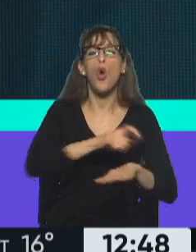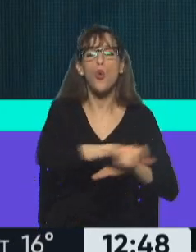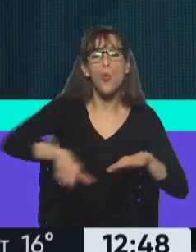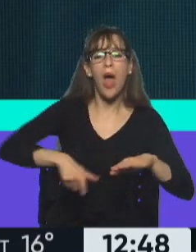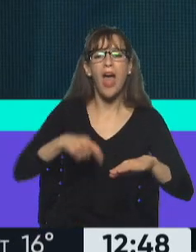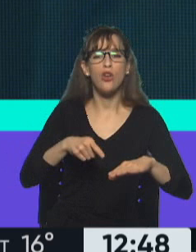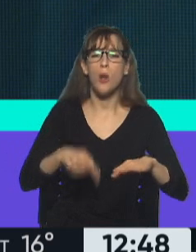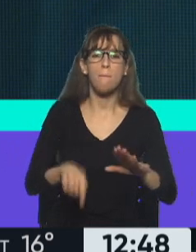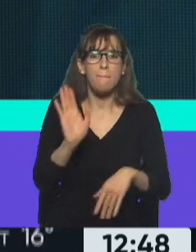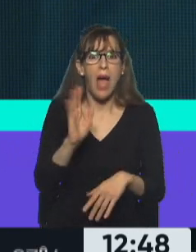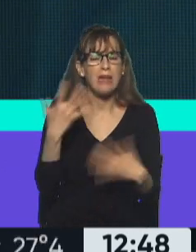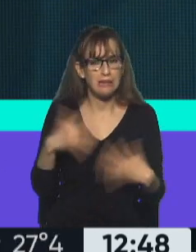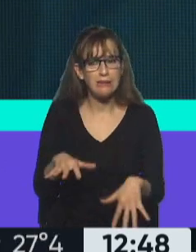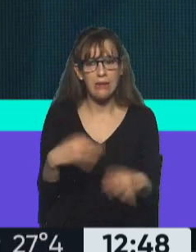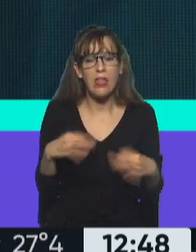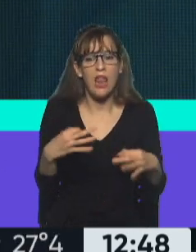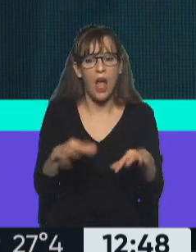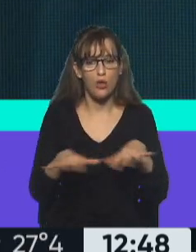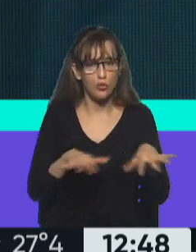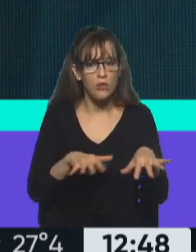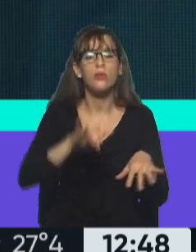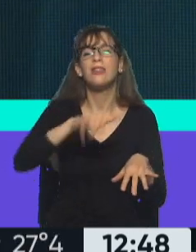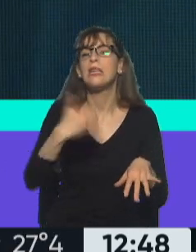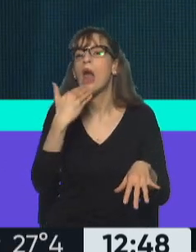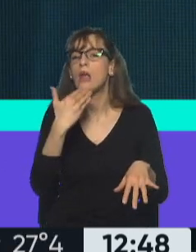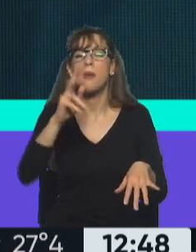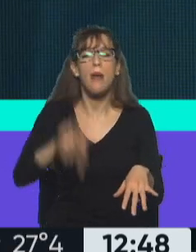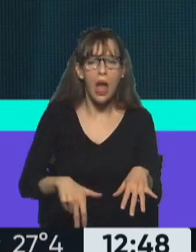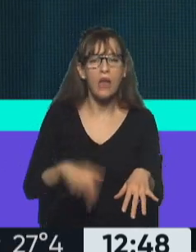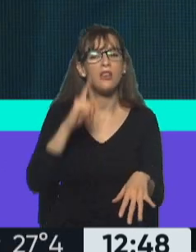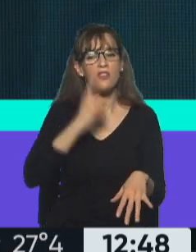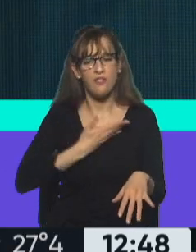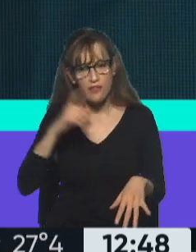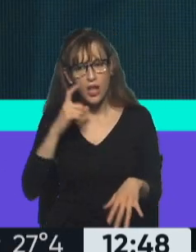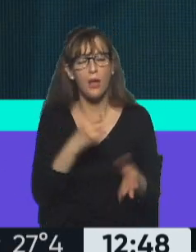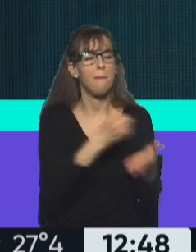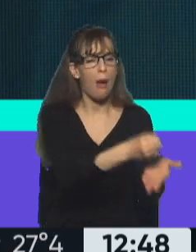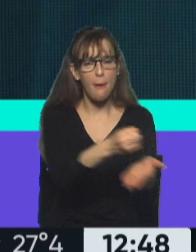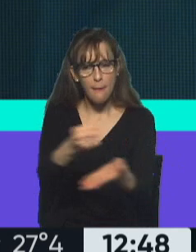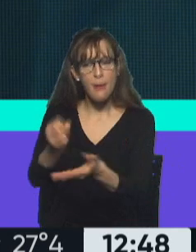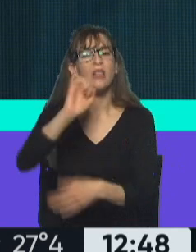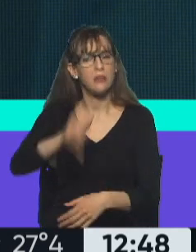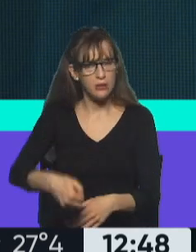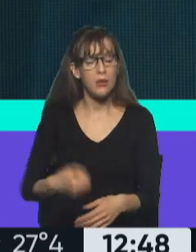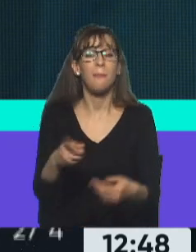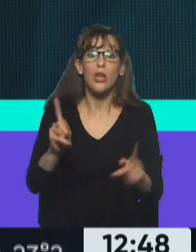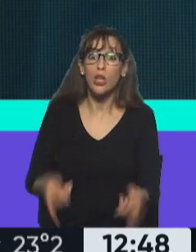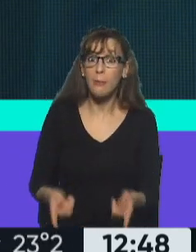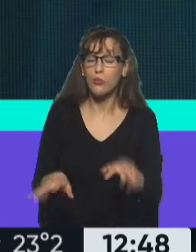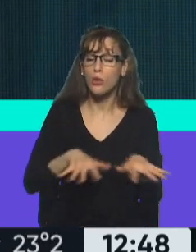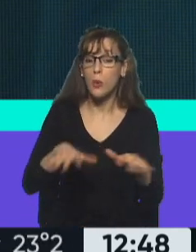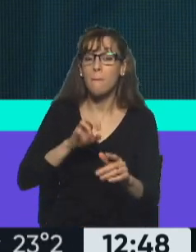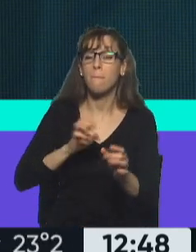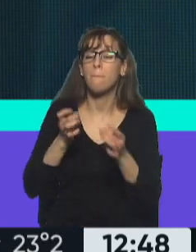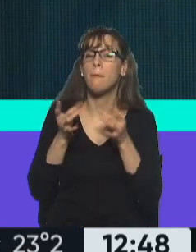consigue contener eso mediante un sistema de planes y fe etcétera todo lo que hizo el presidente y en medio de eso que hay una pandemia que